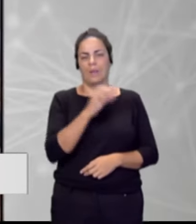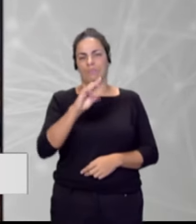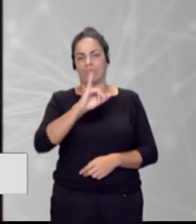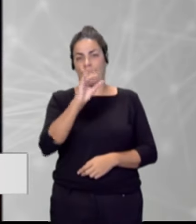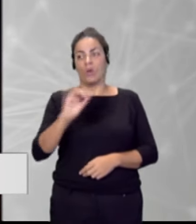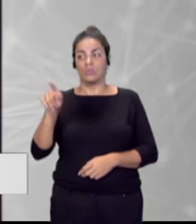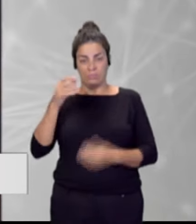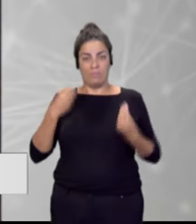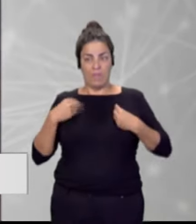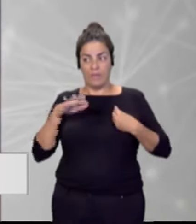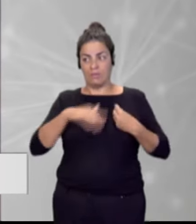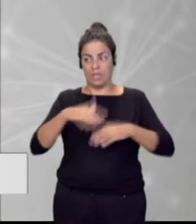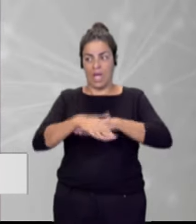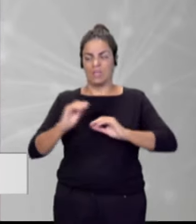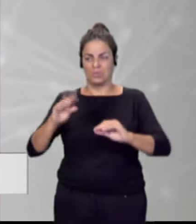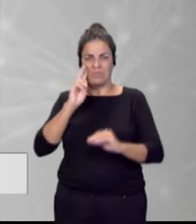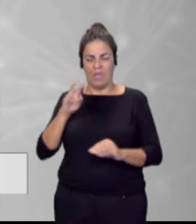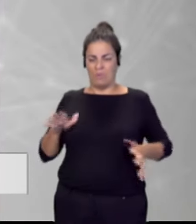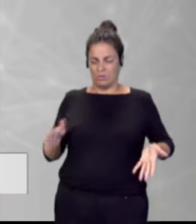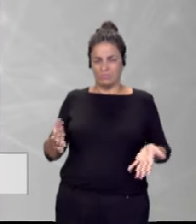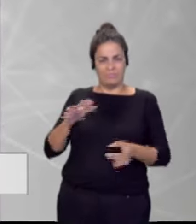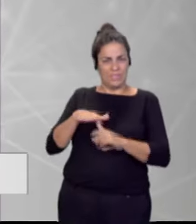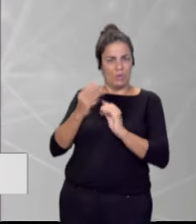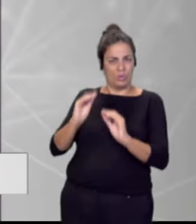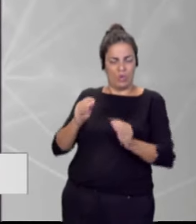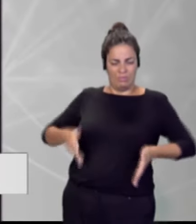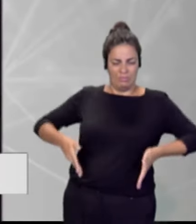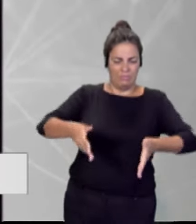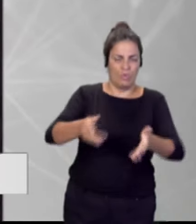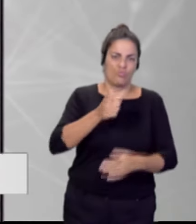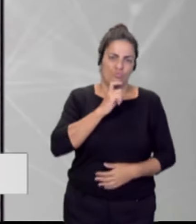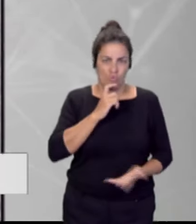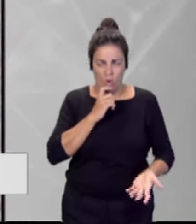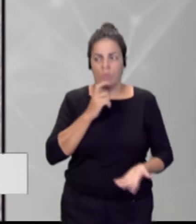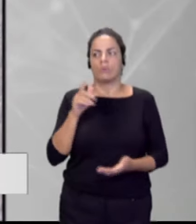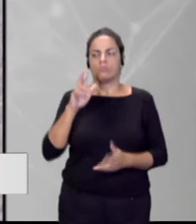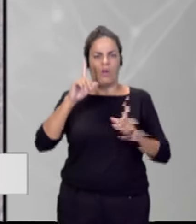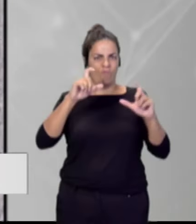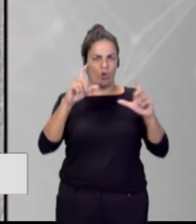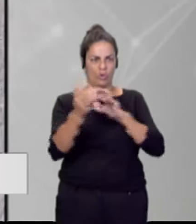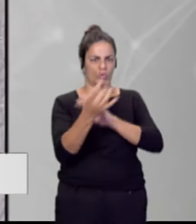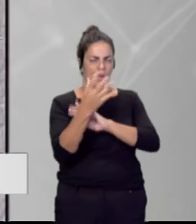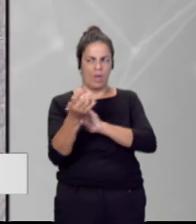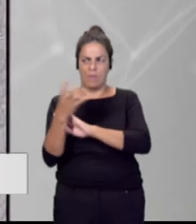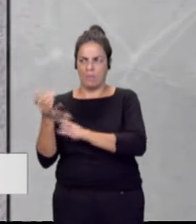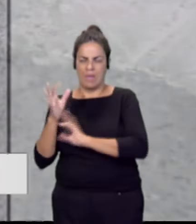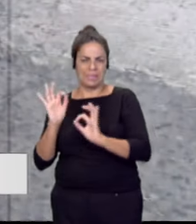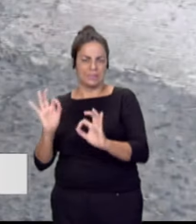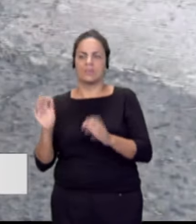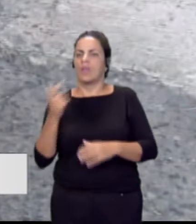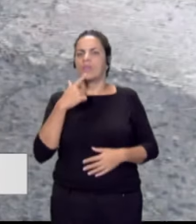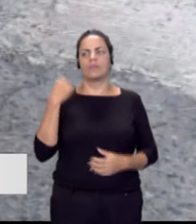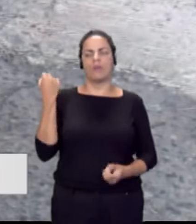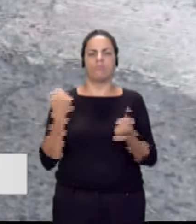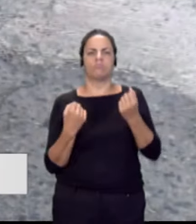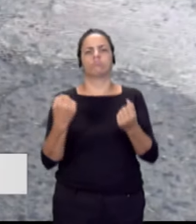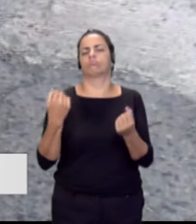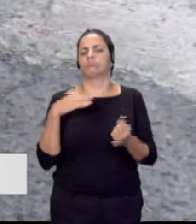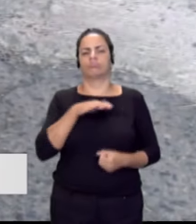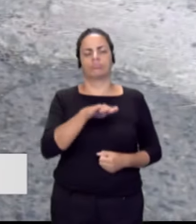está la calle. Vemos su estado, pues estas fotos que nos hace llegar. Nos dice que no se puede circular con el coche